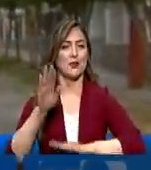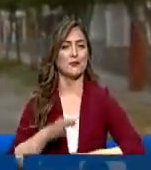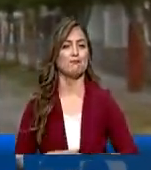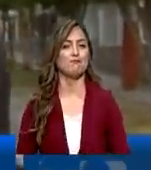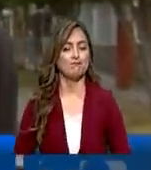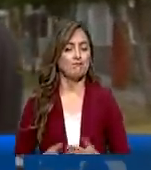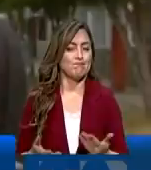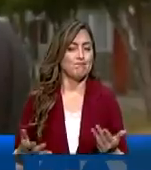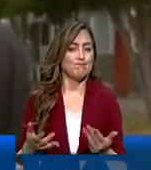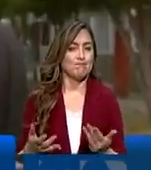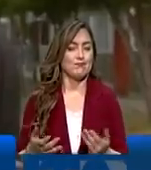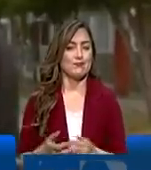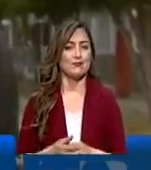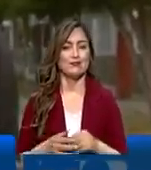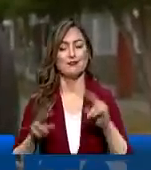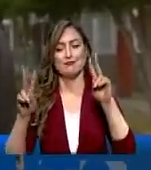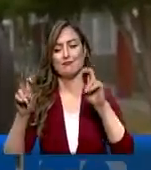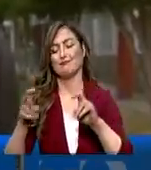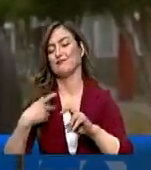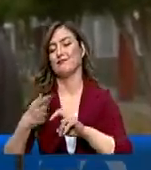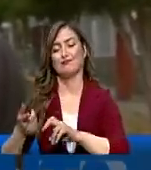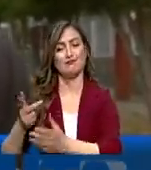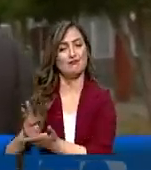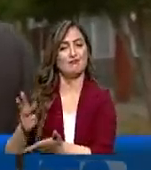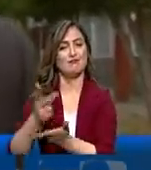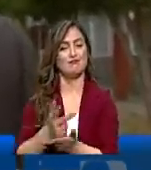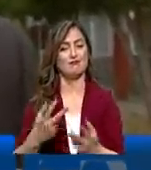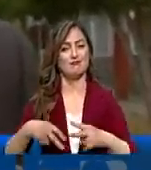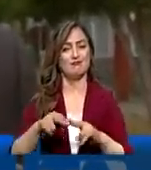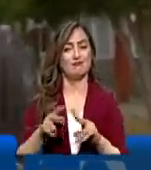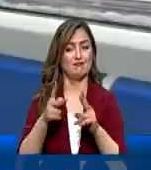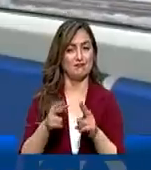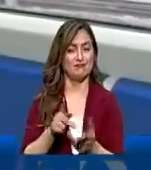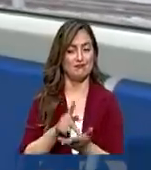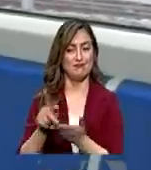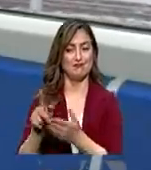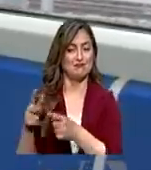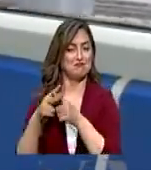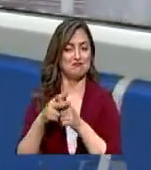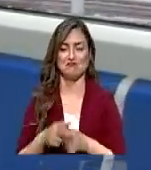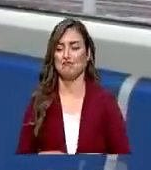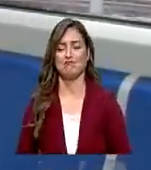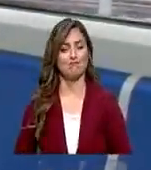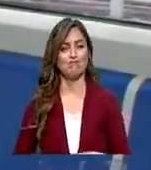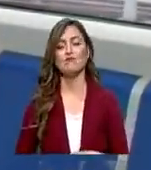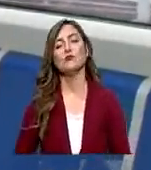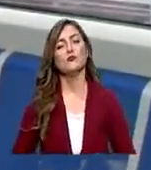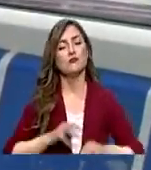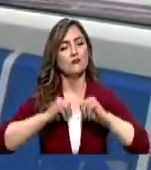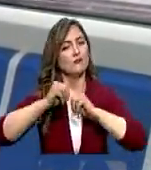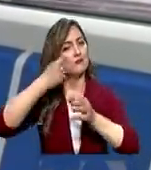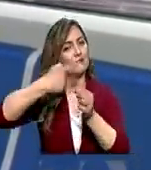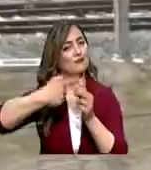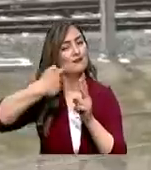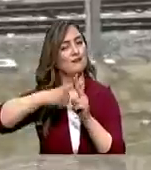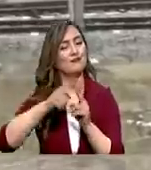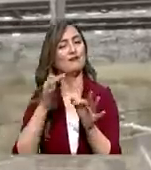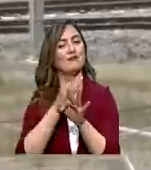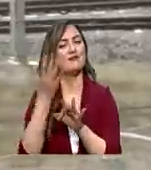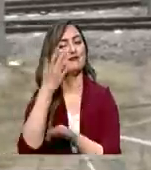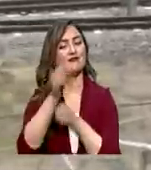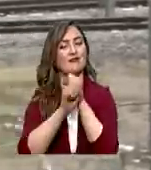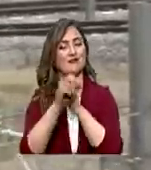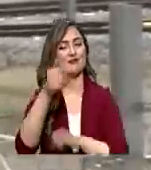siquiera podemos recaudar un valor que nos podría servir para pagar el préstamo. El Metro de Quito debió empezar a operar en